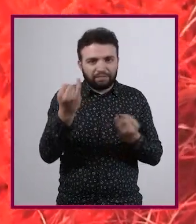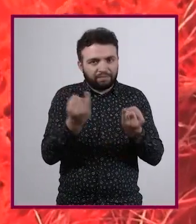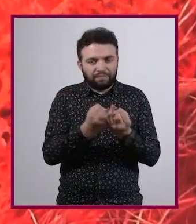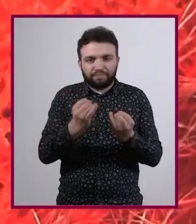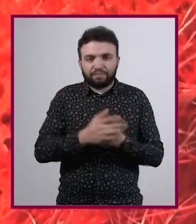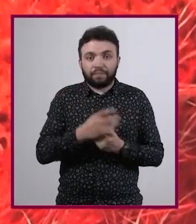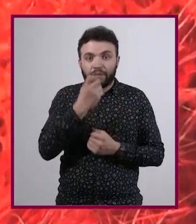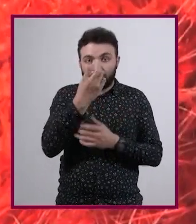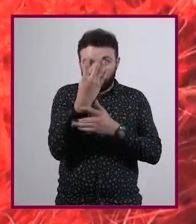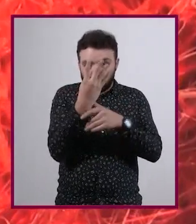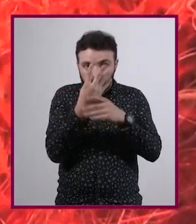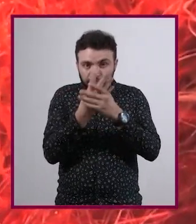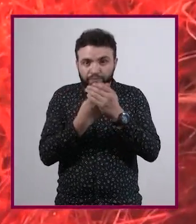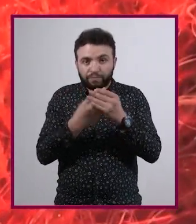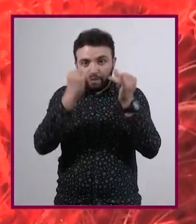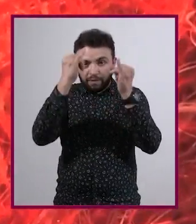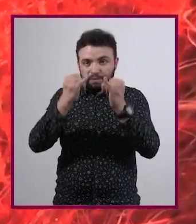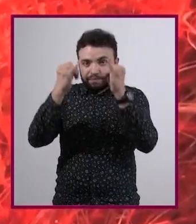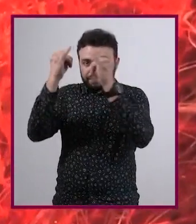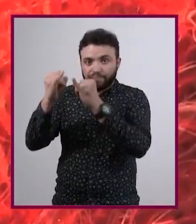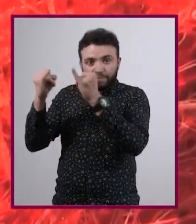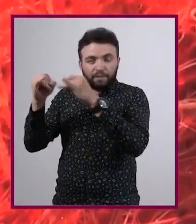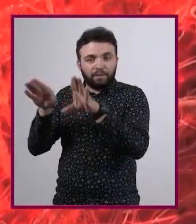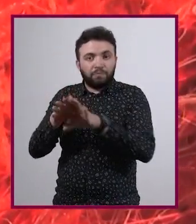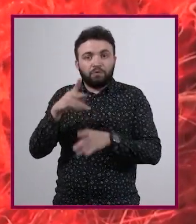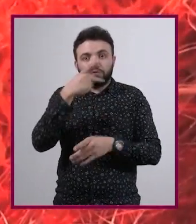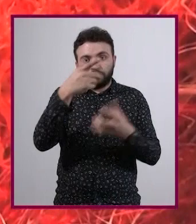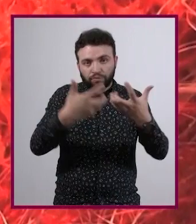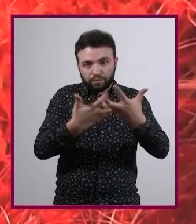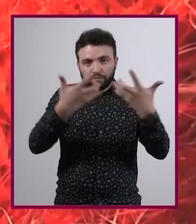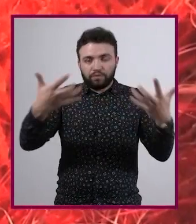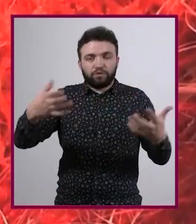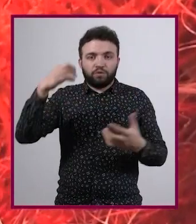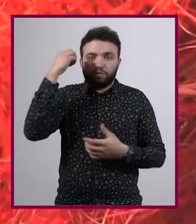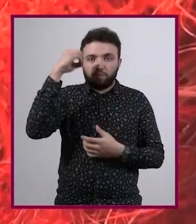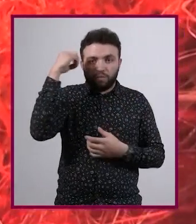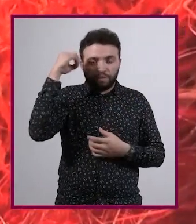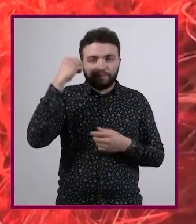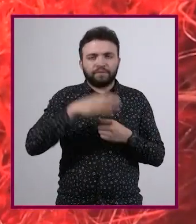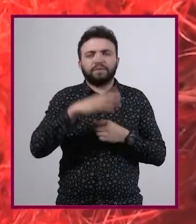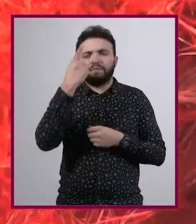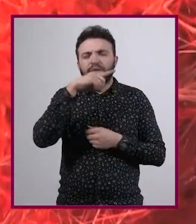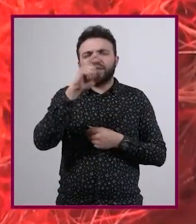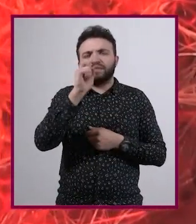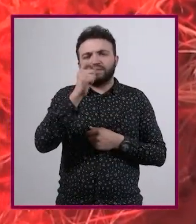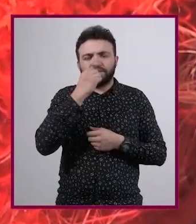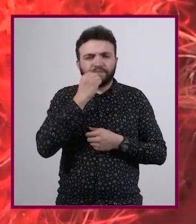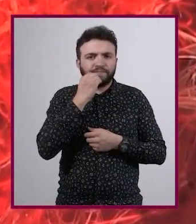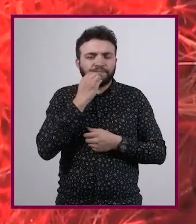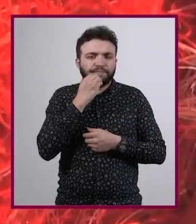estos 4 personajes se encuentran en un territorio oaxaqueño para